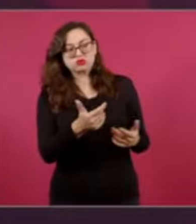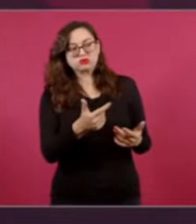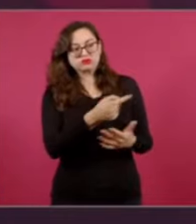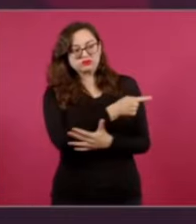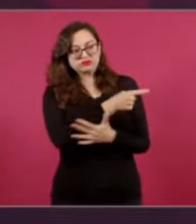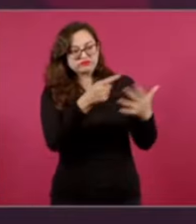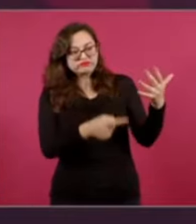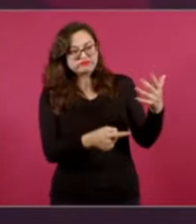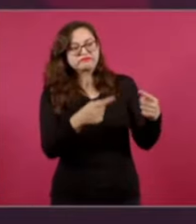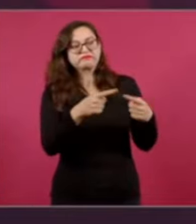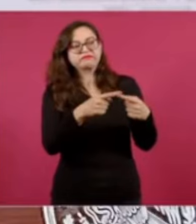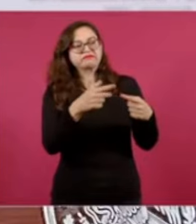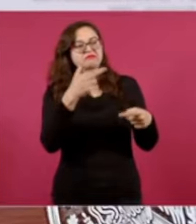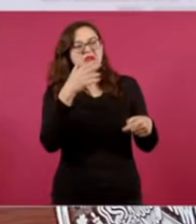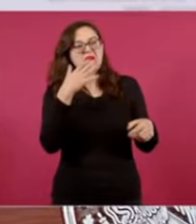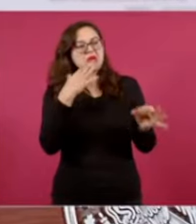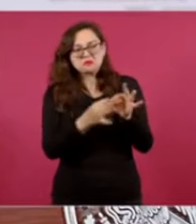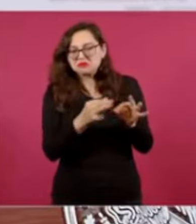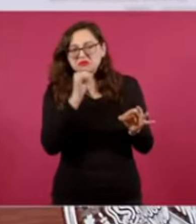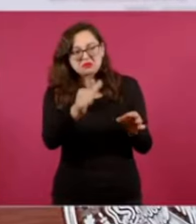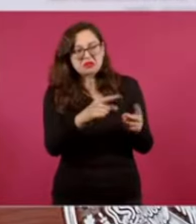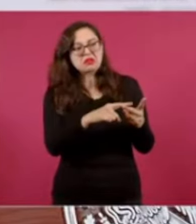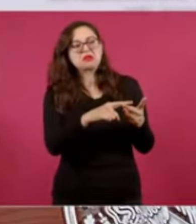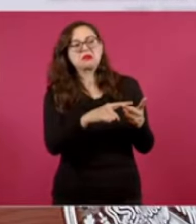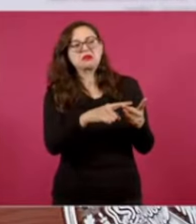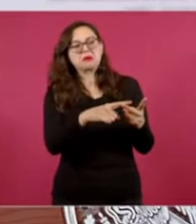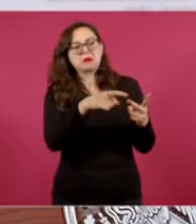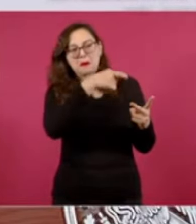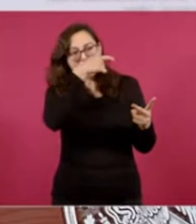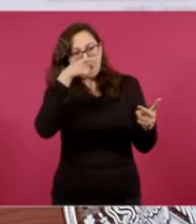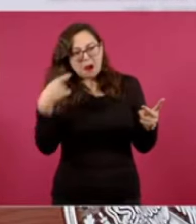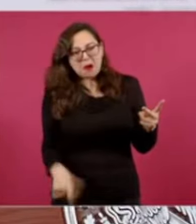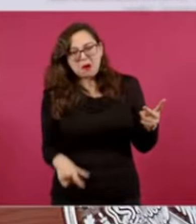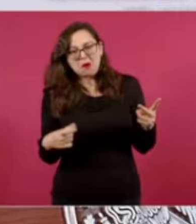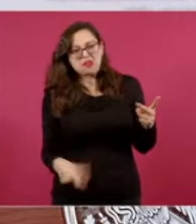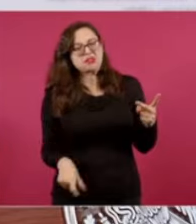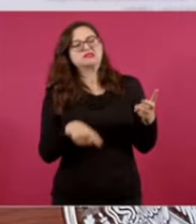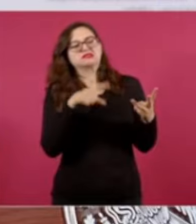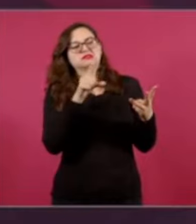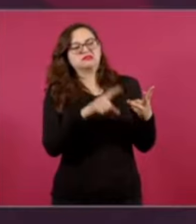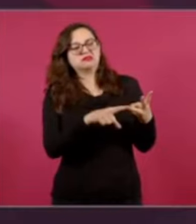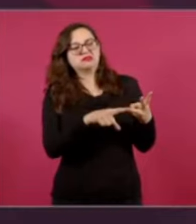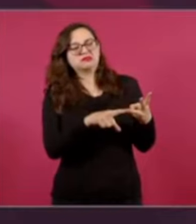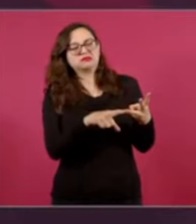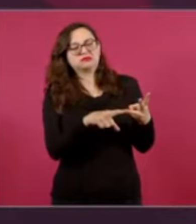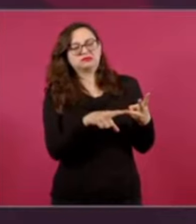la irresponsabilidad, la codicia,